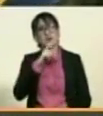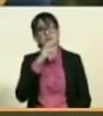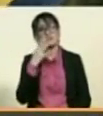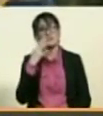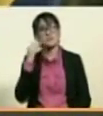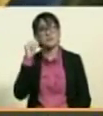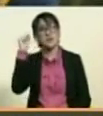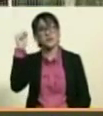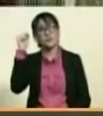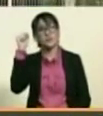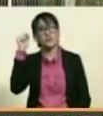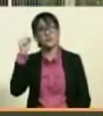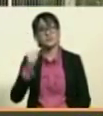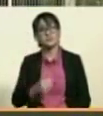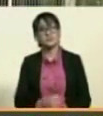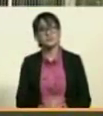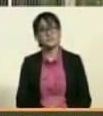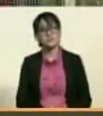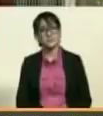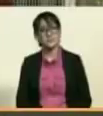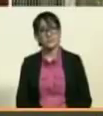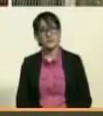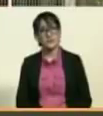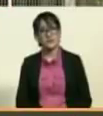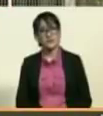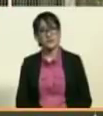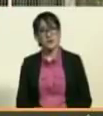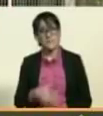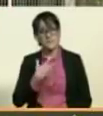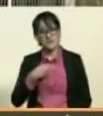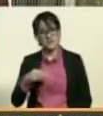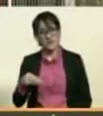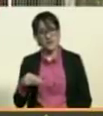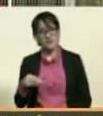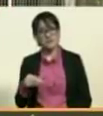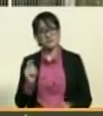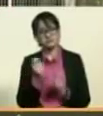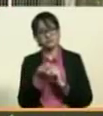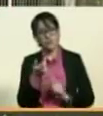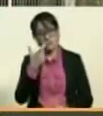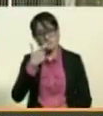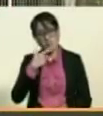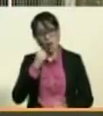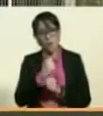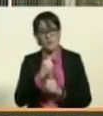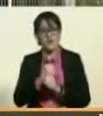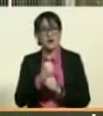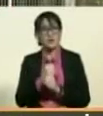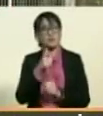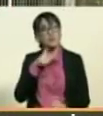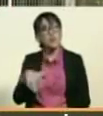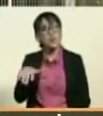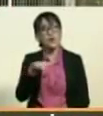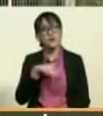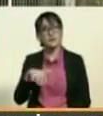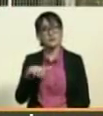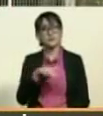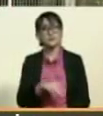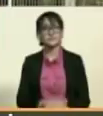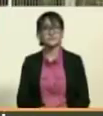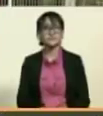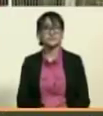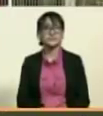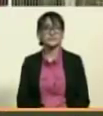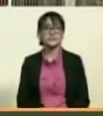Nicolás Maduro Moros, el presidente pueblo, presidente obrero. Bueno, quiero